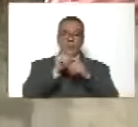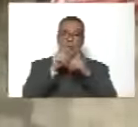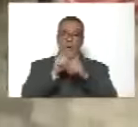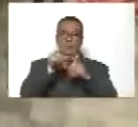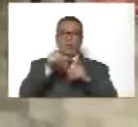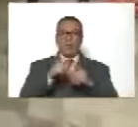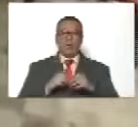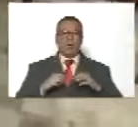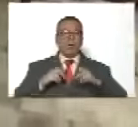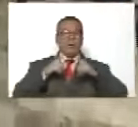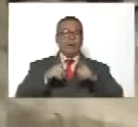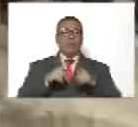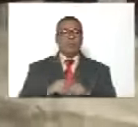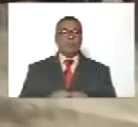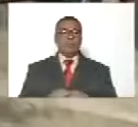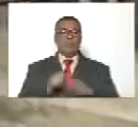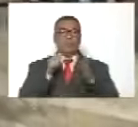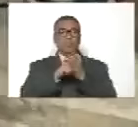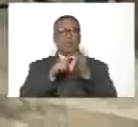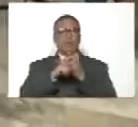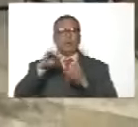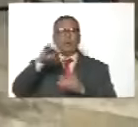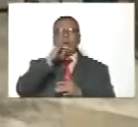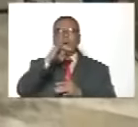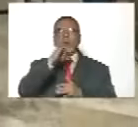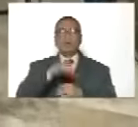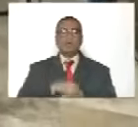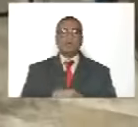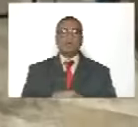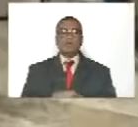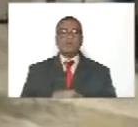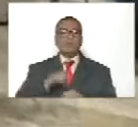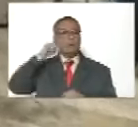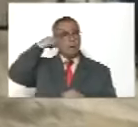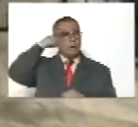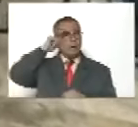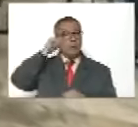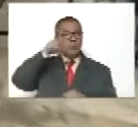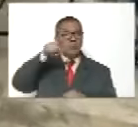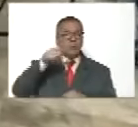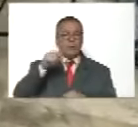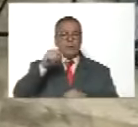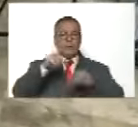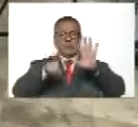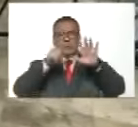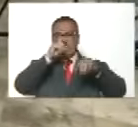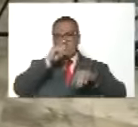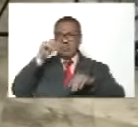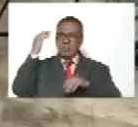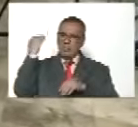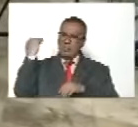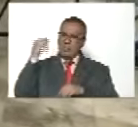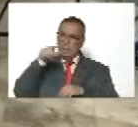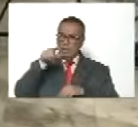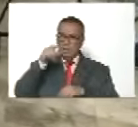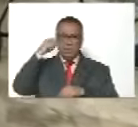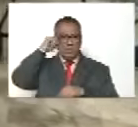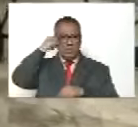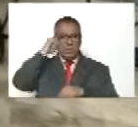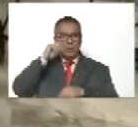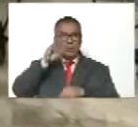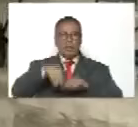pido este punto de información para recordar que hace 6 años, en